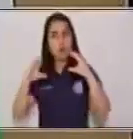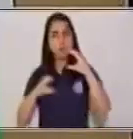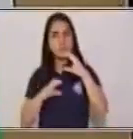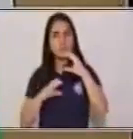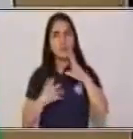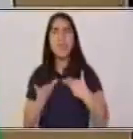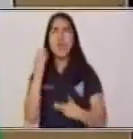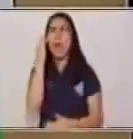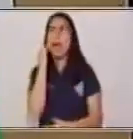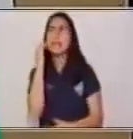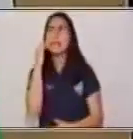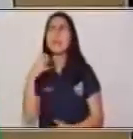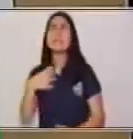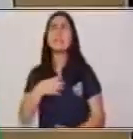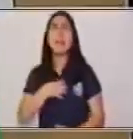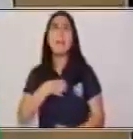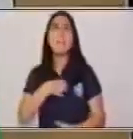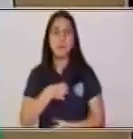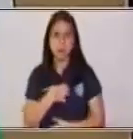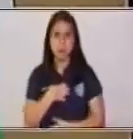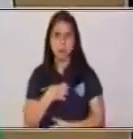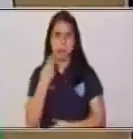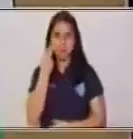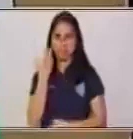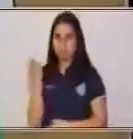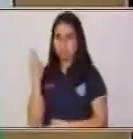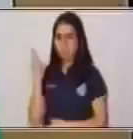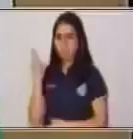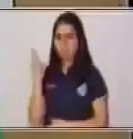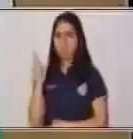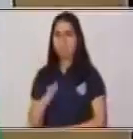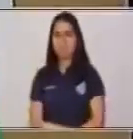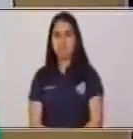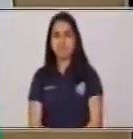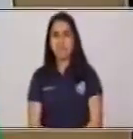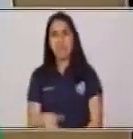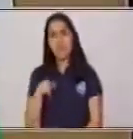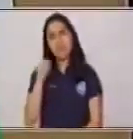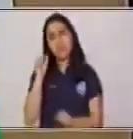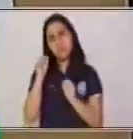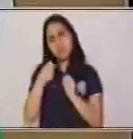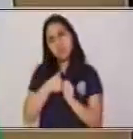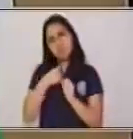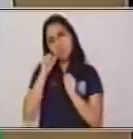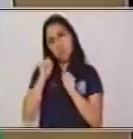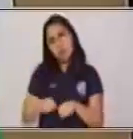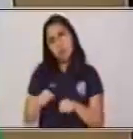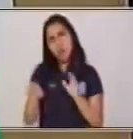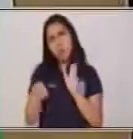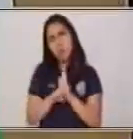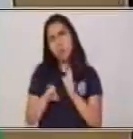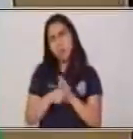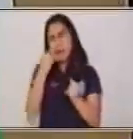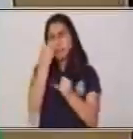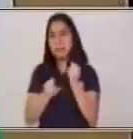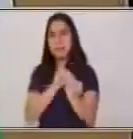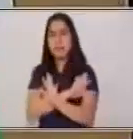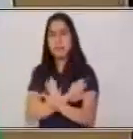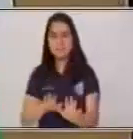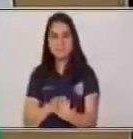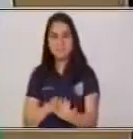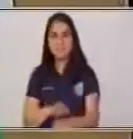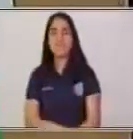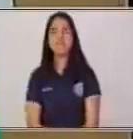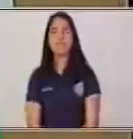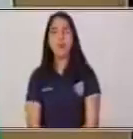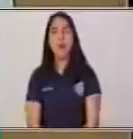algo que nos ha sucedido, y aquí lo vamos a contar para poner como para aterrizar el tema.